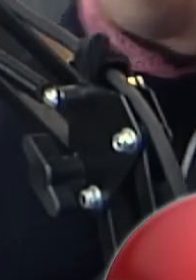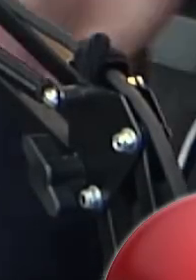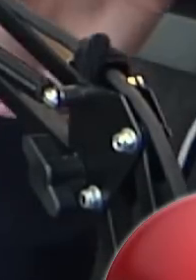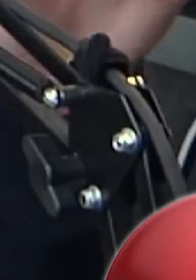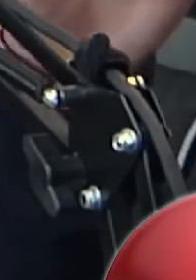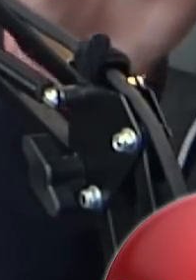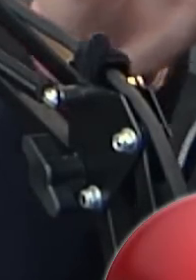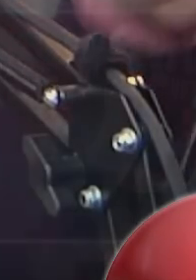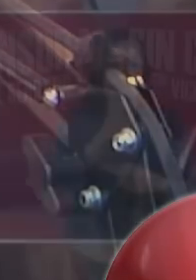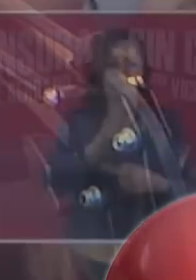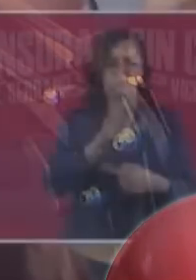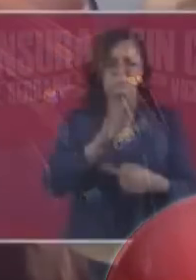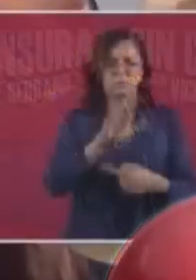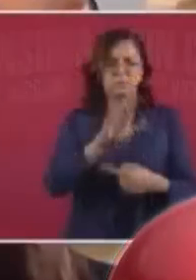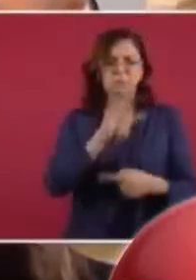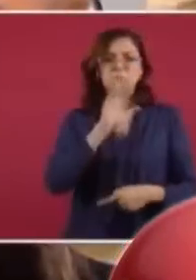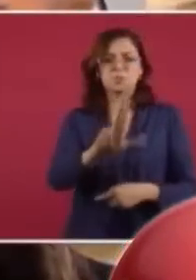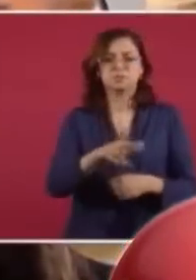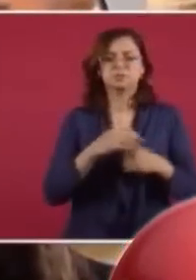apretamos nosotros durante tanto tiempo.